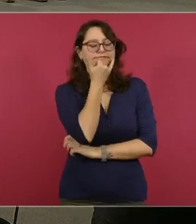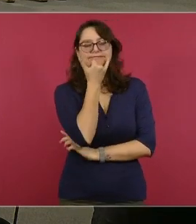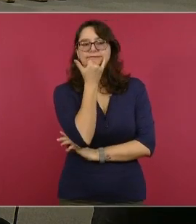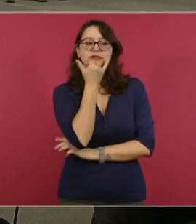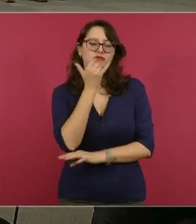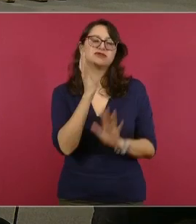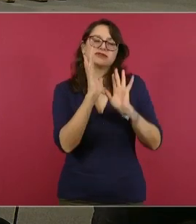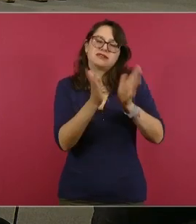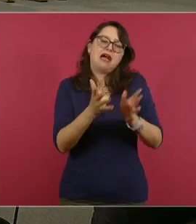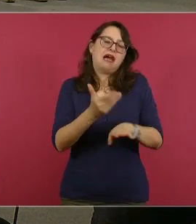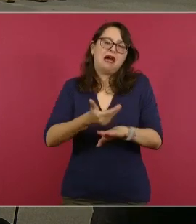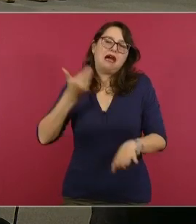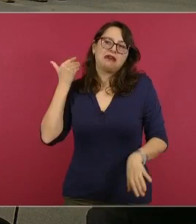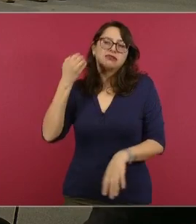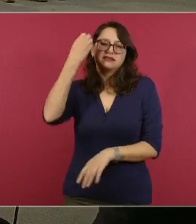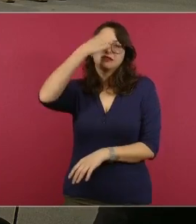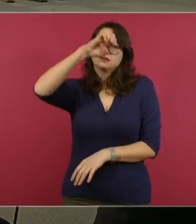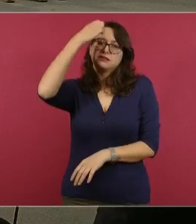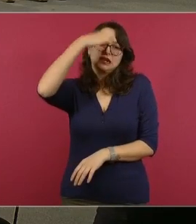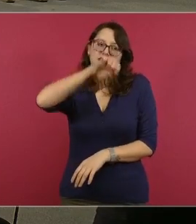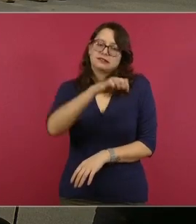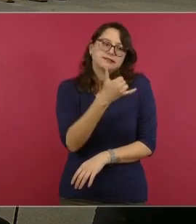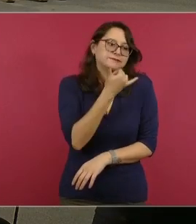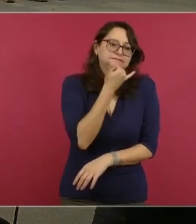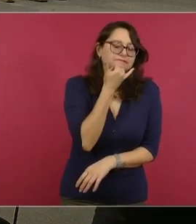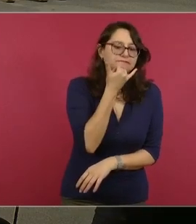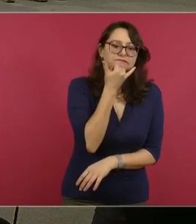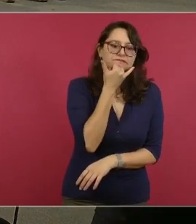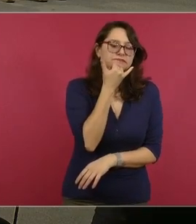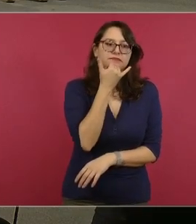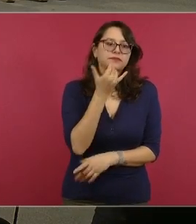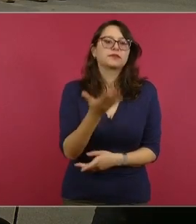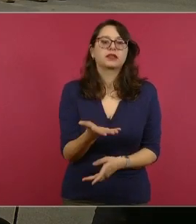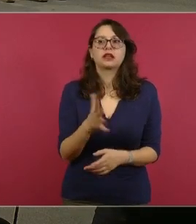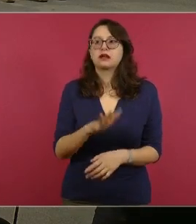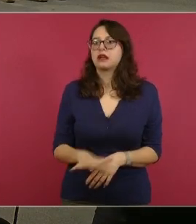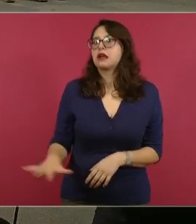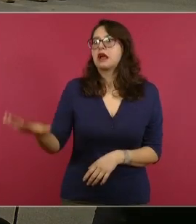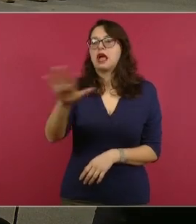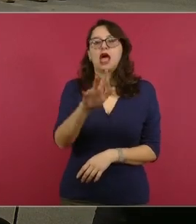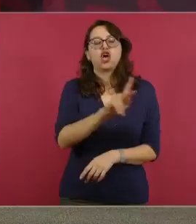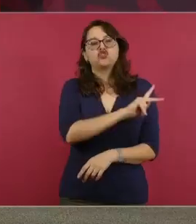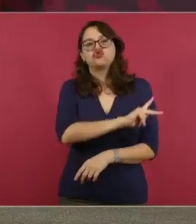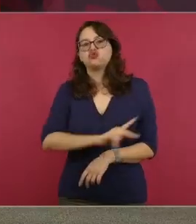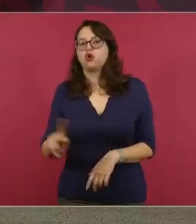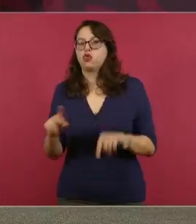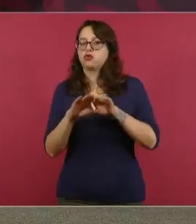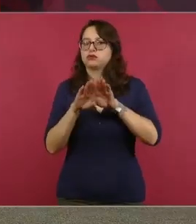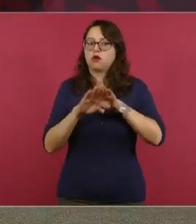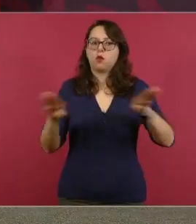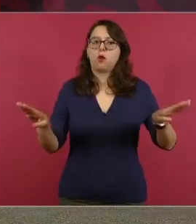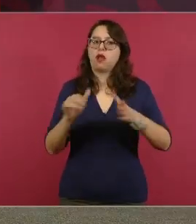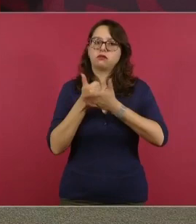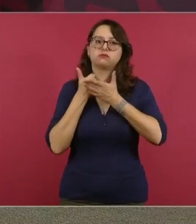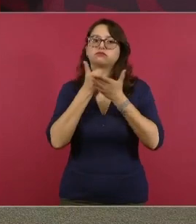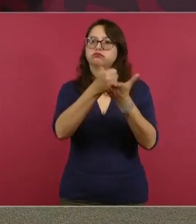atender a todo el pueblo, a todos los damnificados de Acapulco. Vamos a